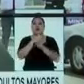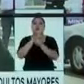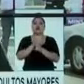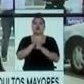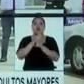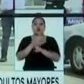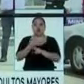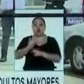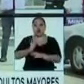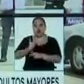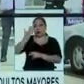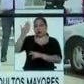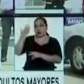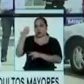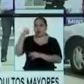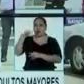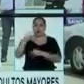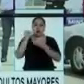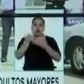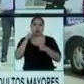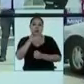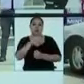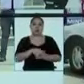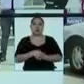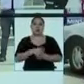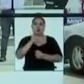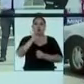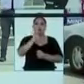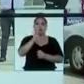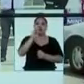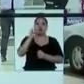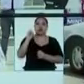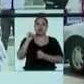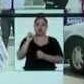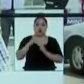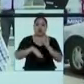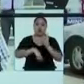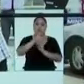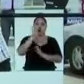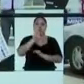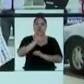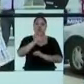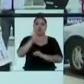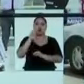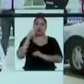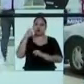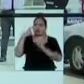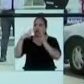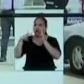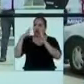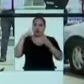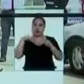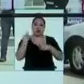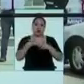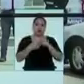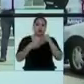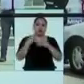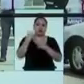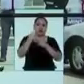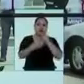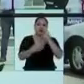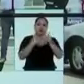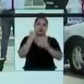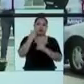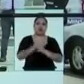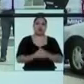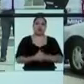sádico de Zamora, y ahí ya en octubre era esta tronada, esta desquiciada Macetti, que de repente eso podría ser que la